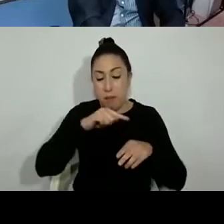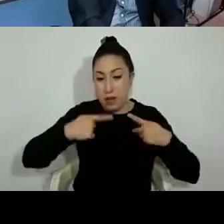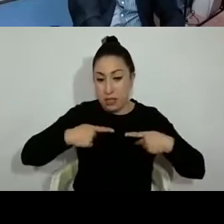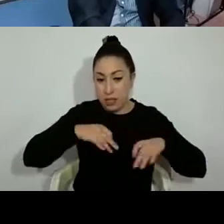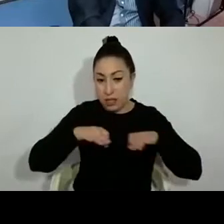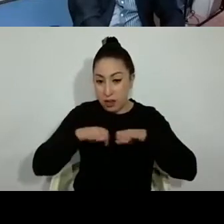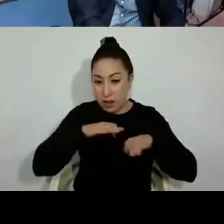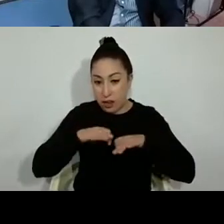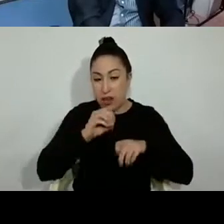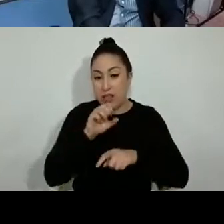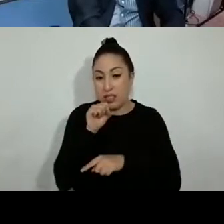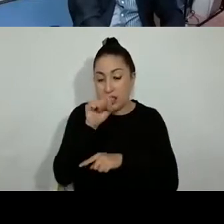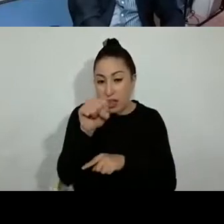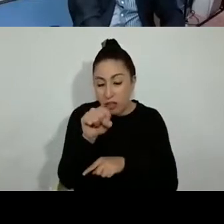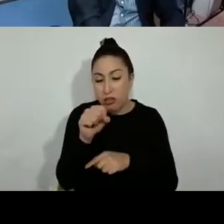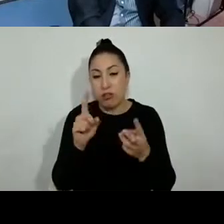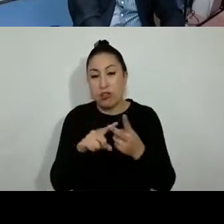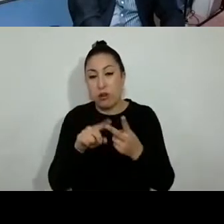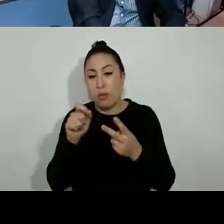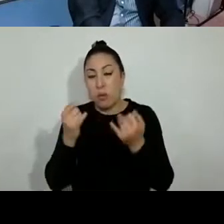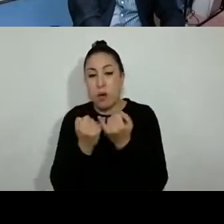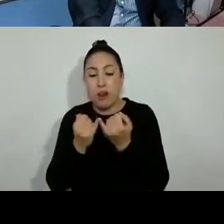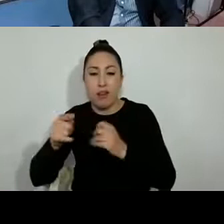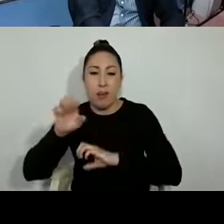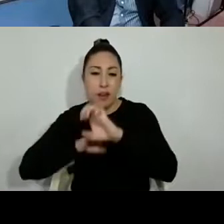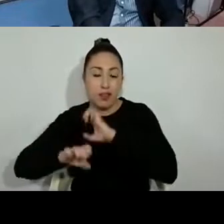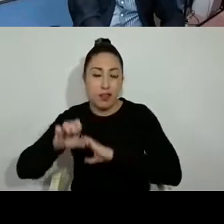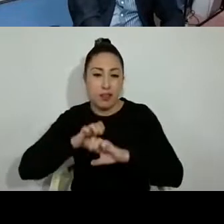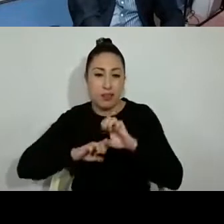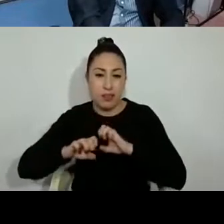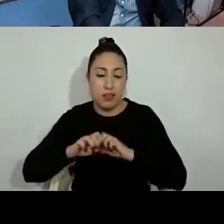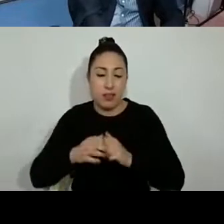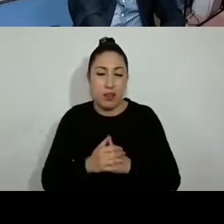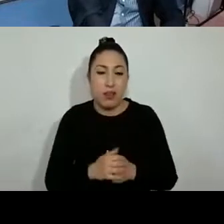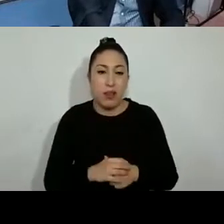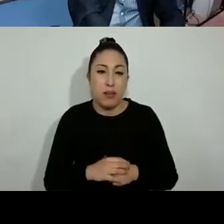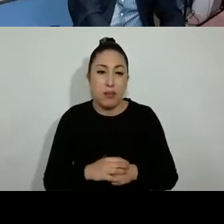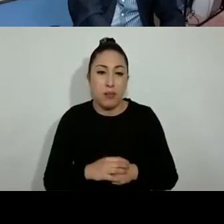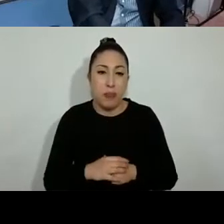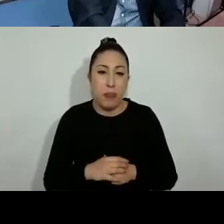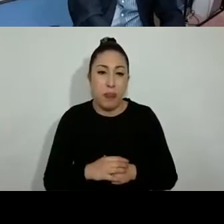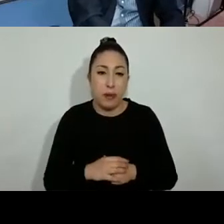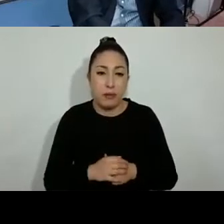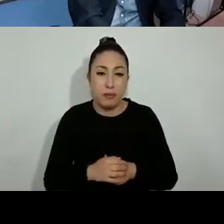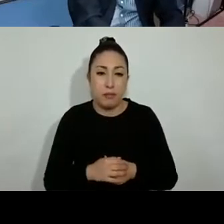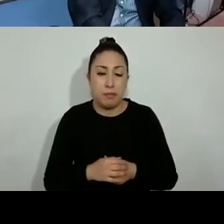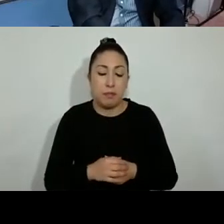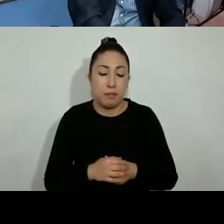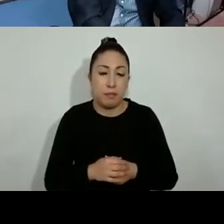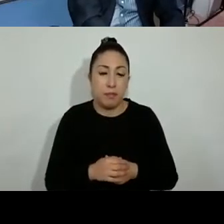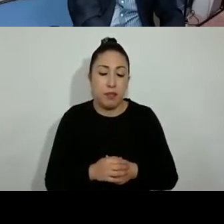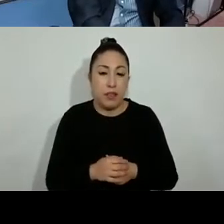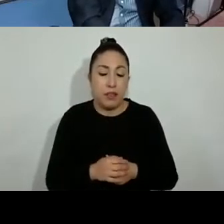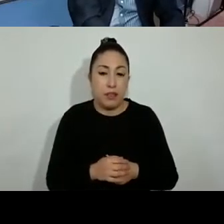sindicatos norteamericanos y canadienses. Curiosamente, y para concluir, señalaría